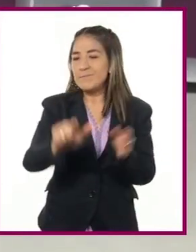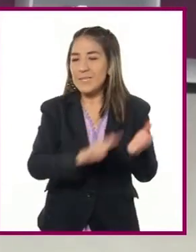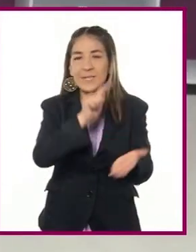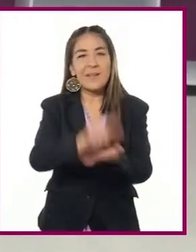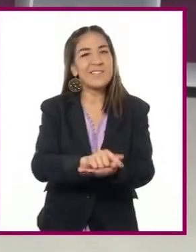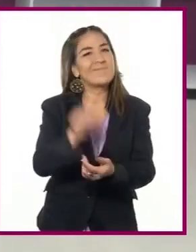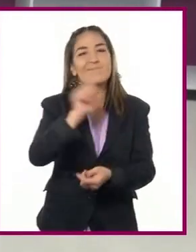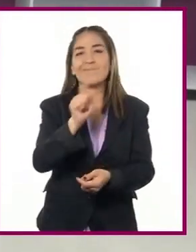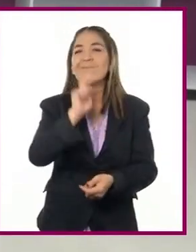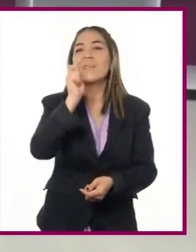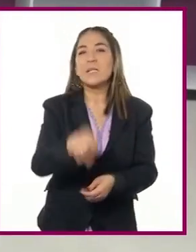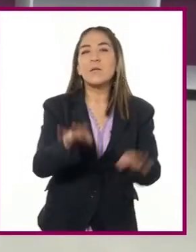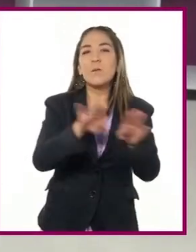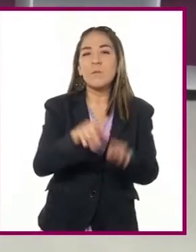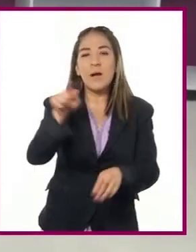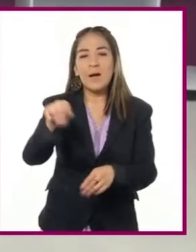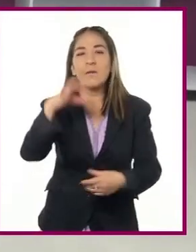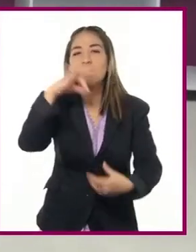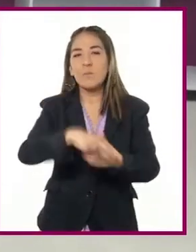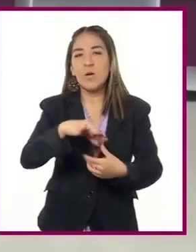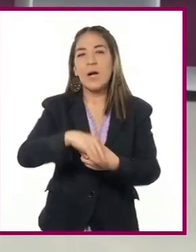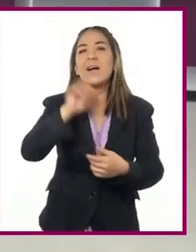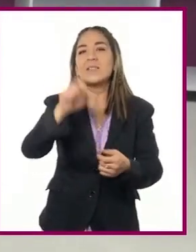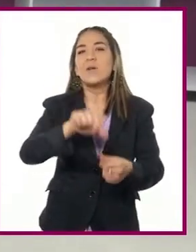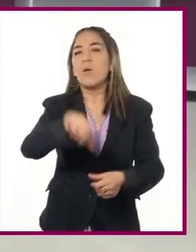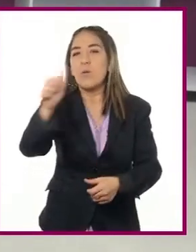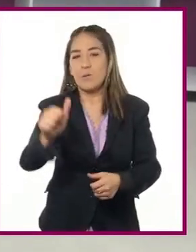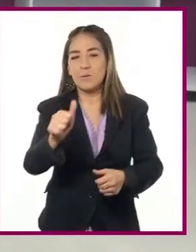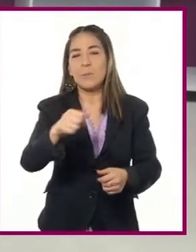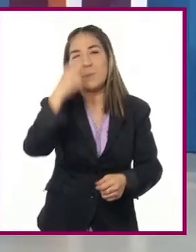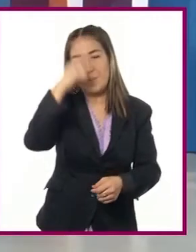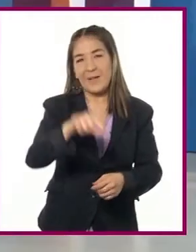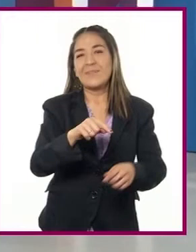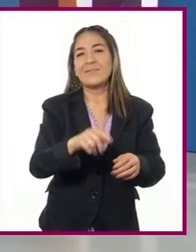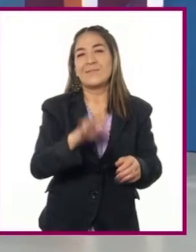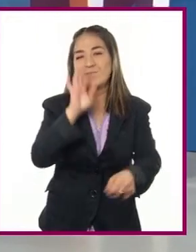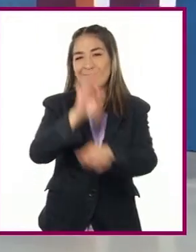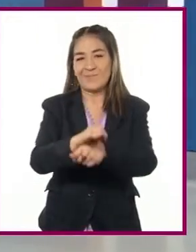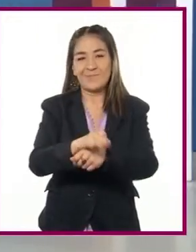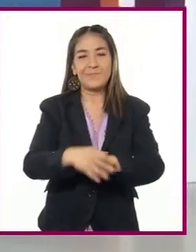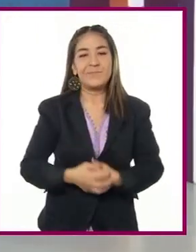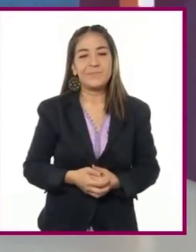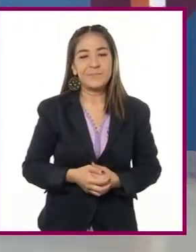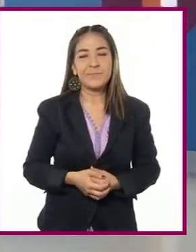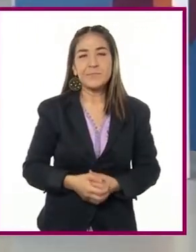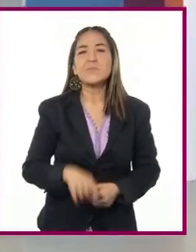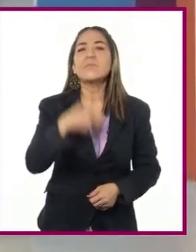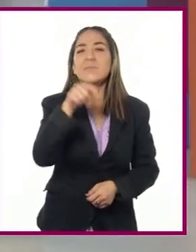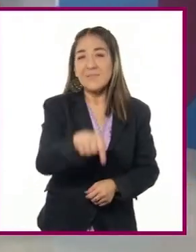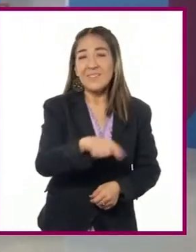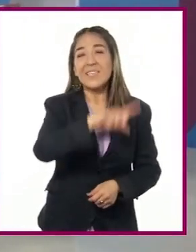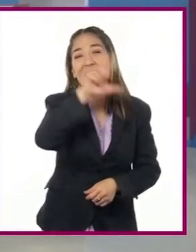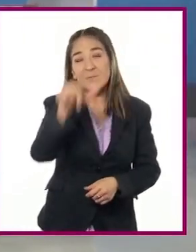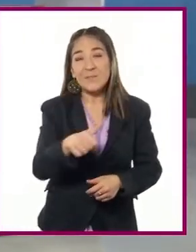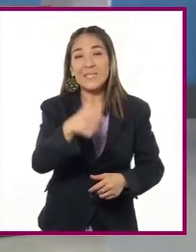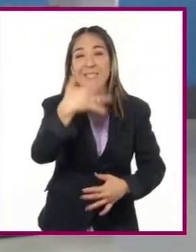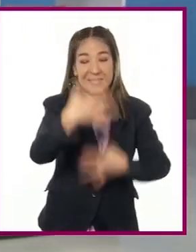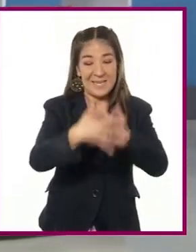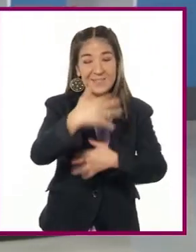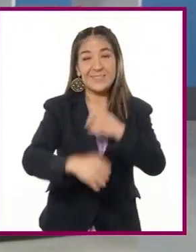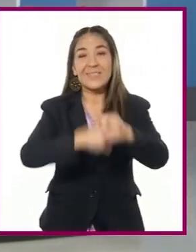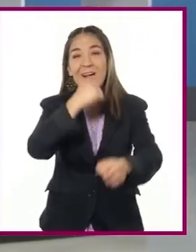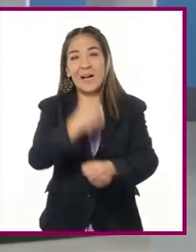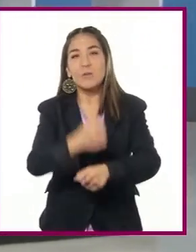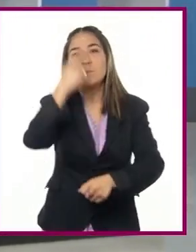mujeres votaran por el candidato de la oposición de derecha. Tuvieron que pasar más de 15 años para que